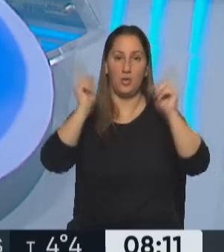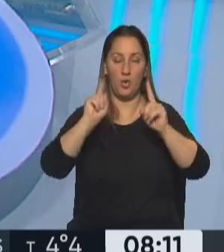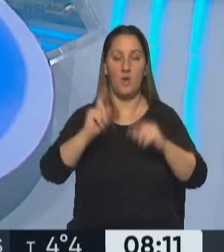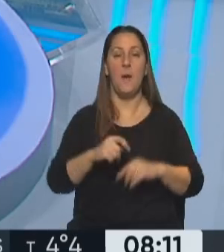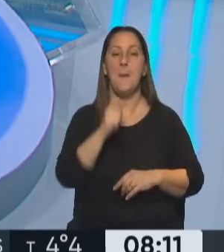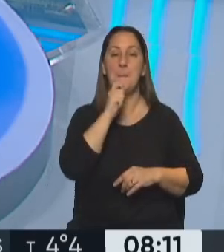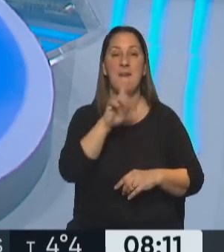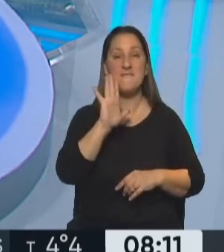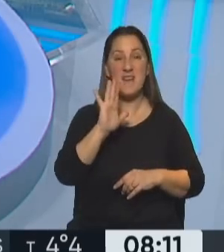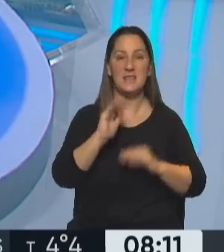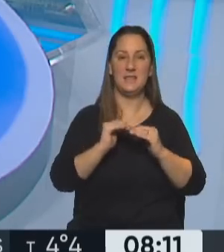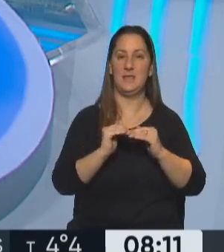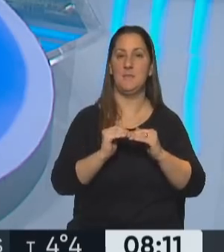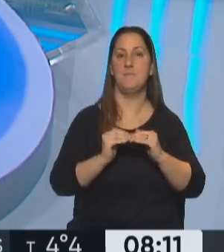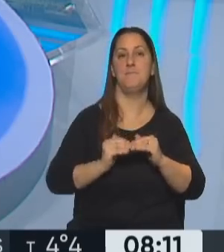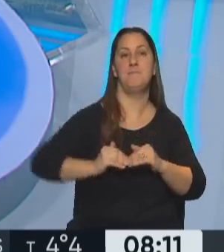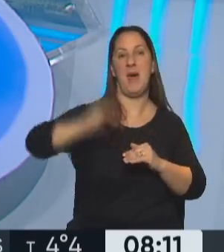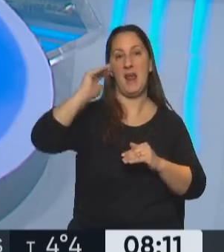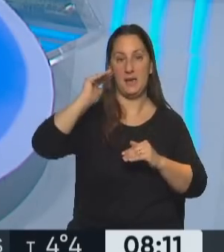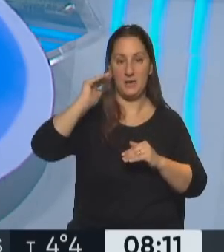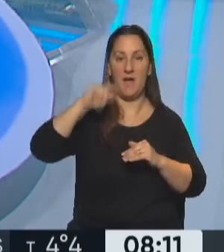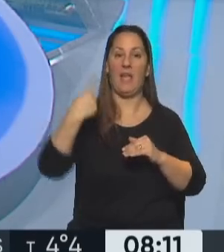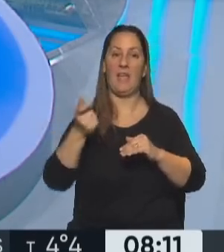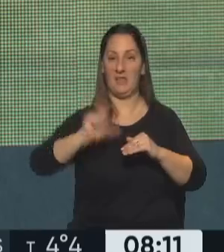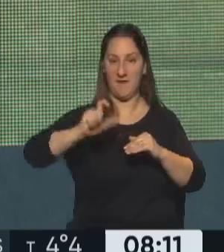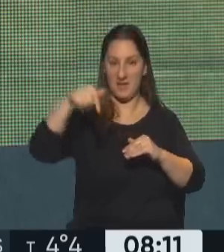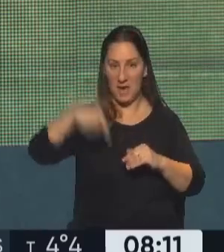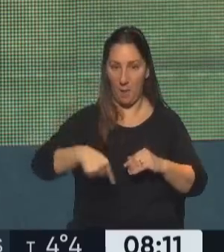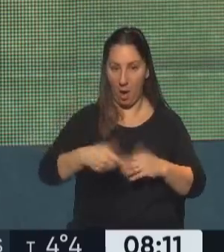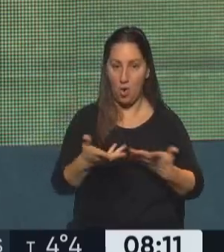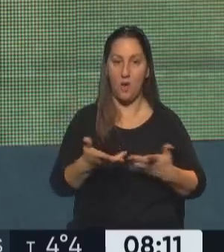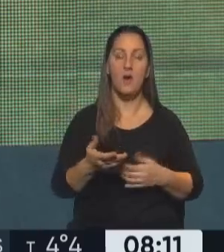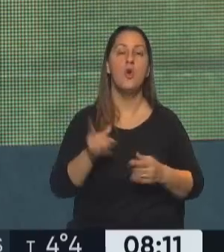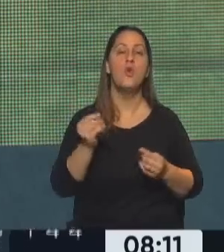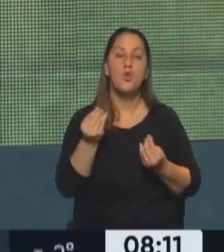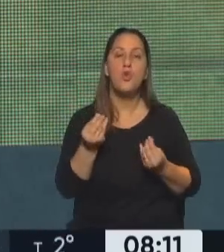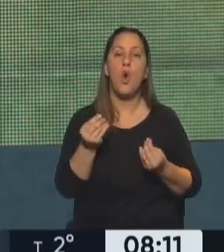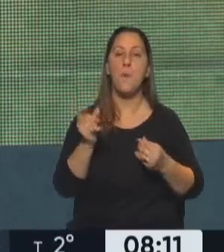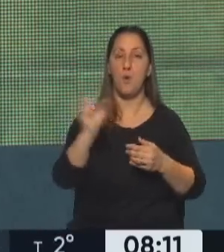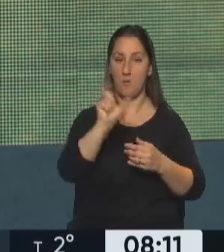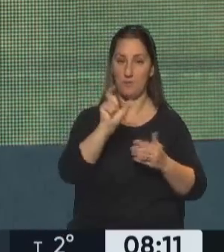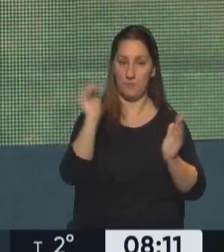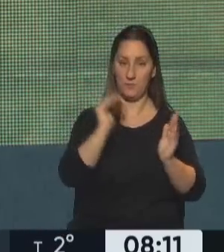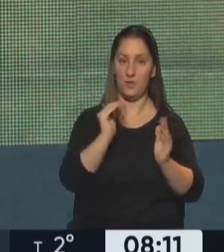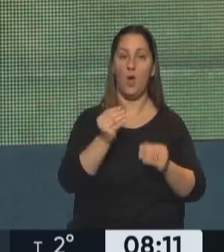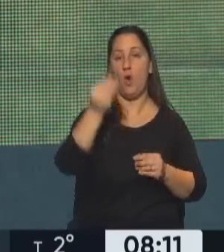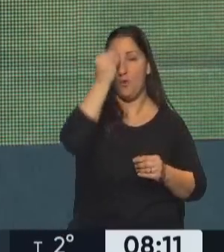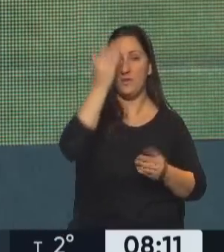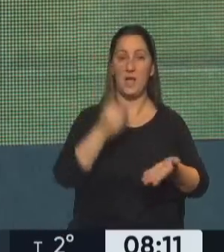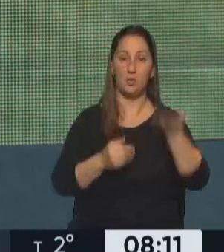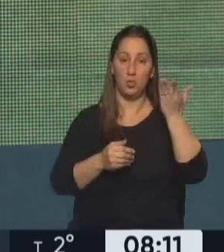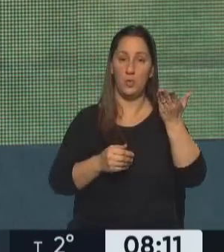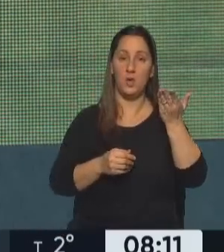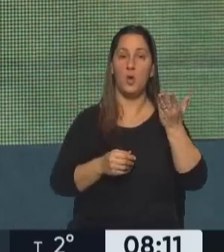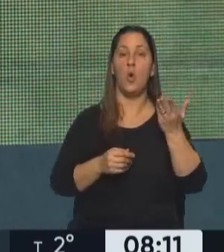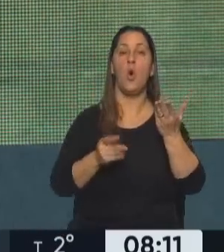que bajar el precio del blue, ¿no? ¿Cómo cerrar la brecha cambiaria? Digamos, la respuesta es o subís el oficial o bajás